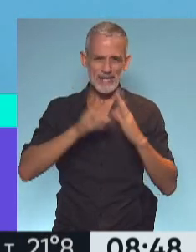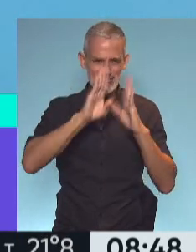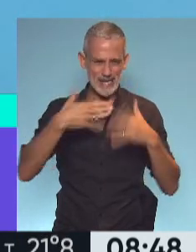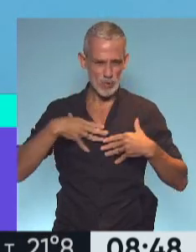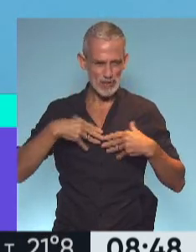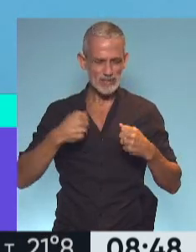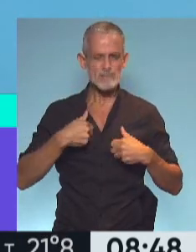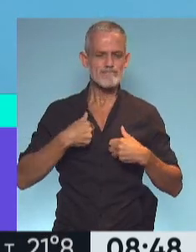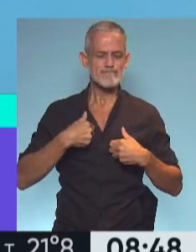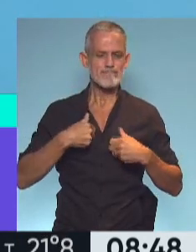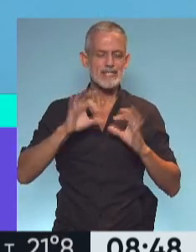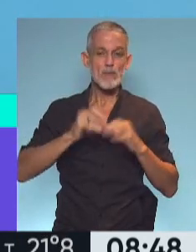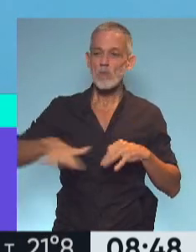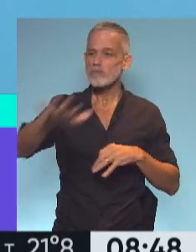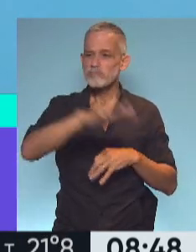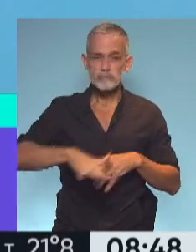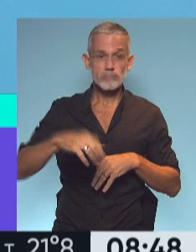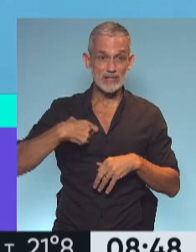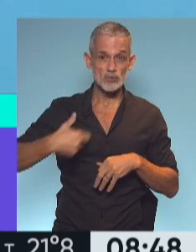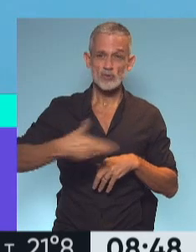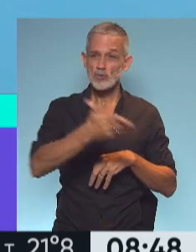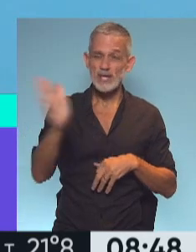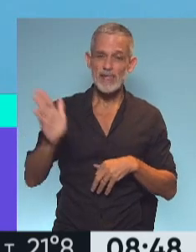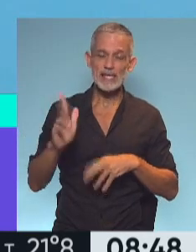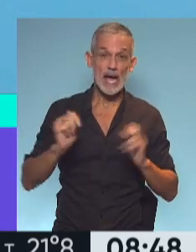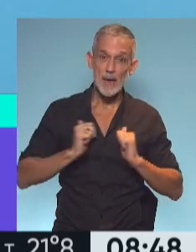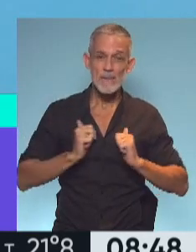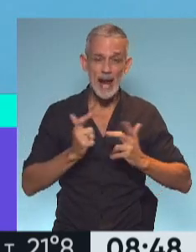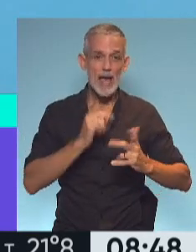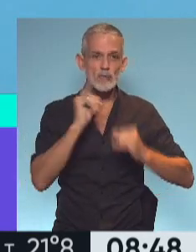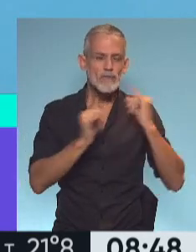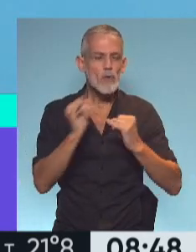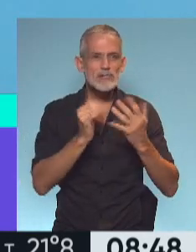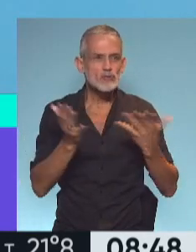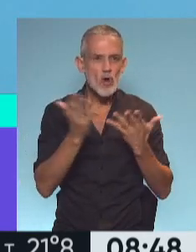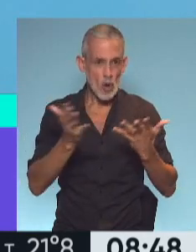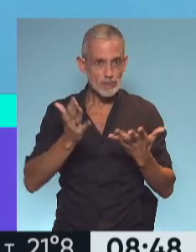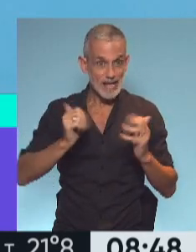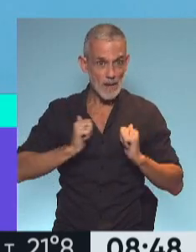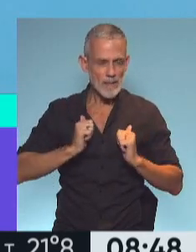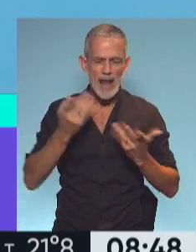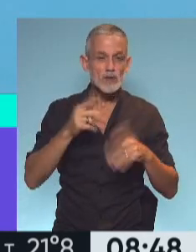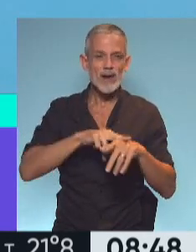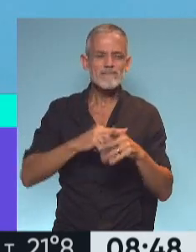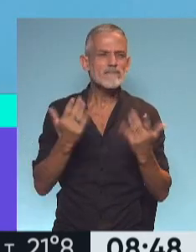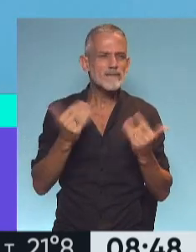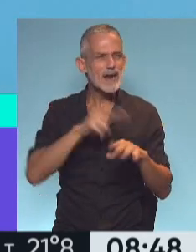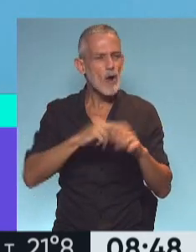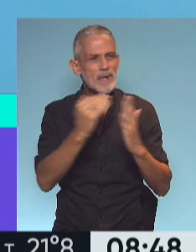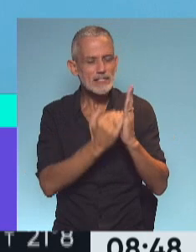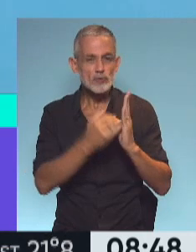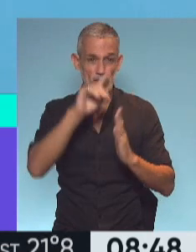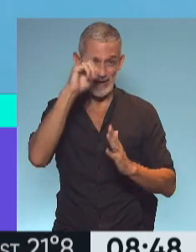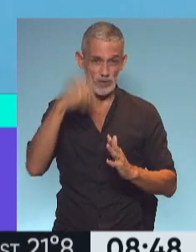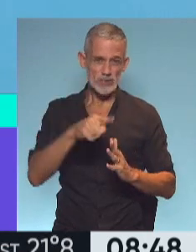la población, que la sociedad está esperando información, está esperando recomendaciones del Estado